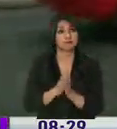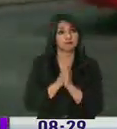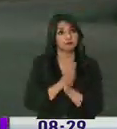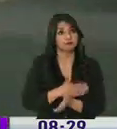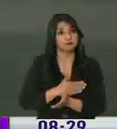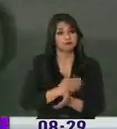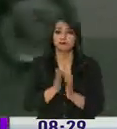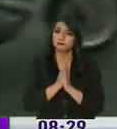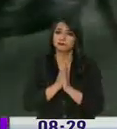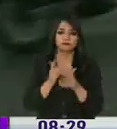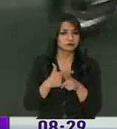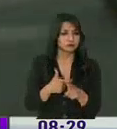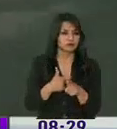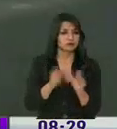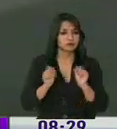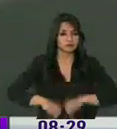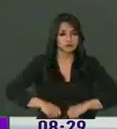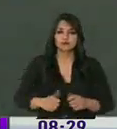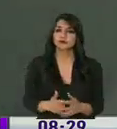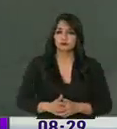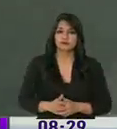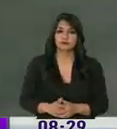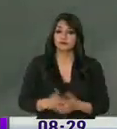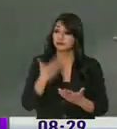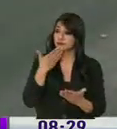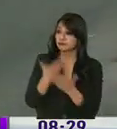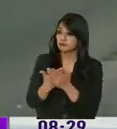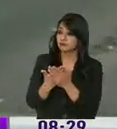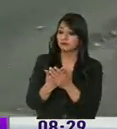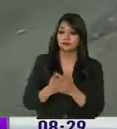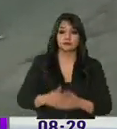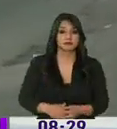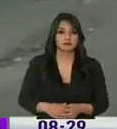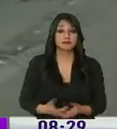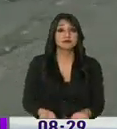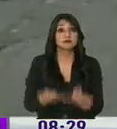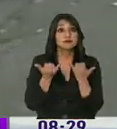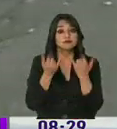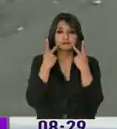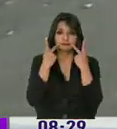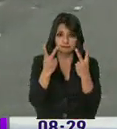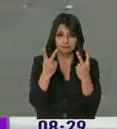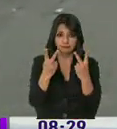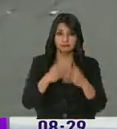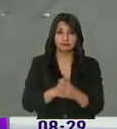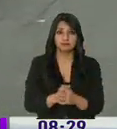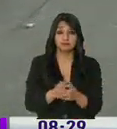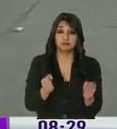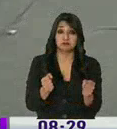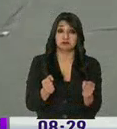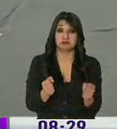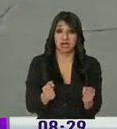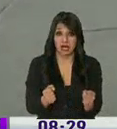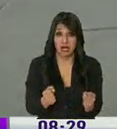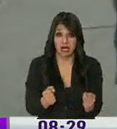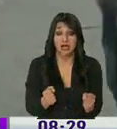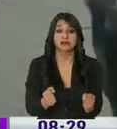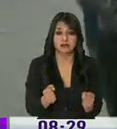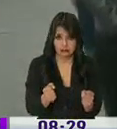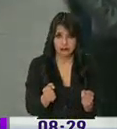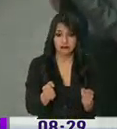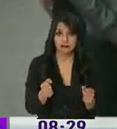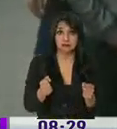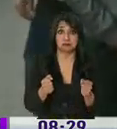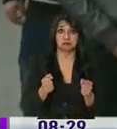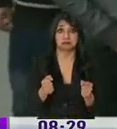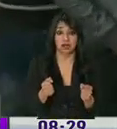exigimos eso con urgencia. Perfecto, muchísimas gracias, señora María Gusta. Ahora vemos que paran, vecina, los conductores de aquí en este sector,